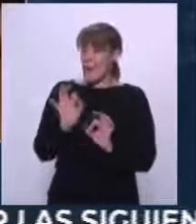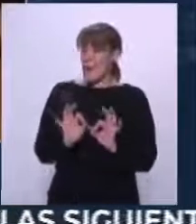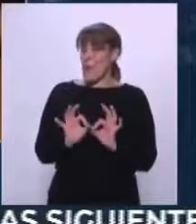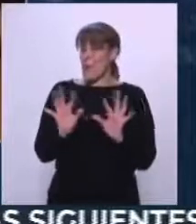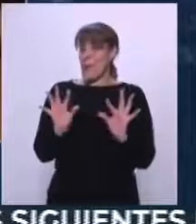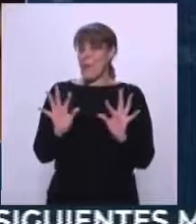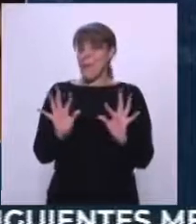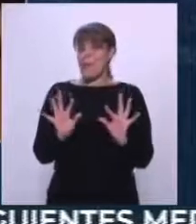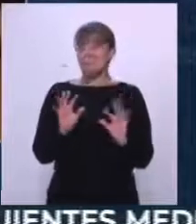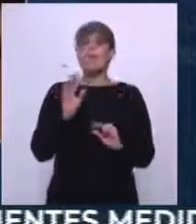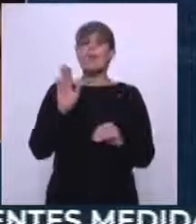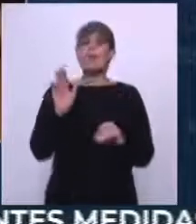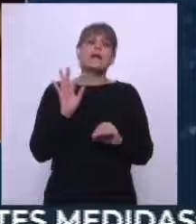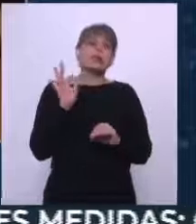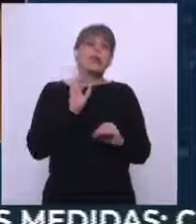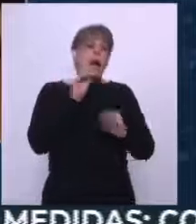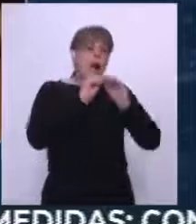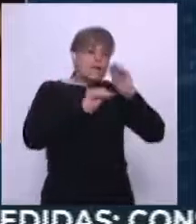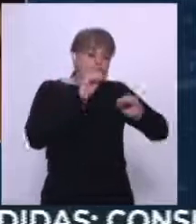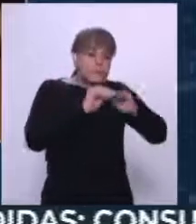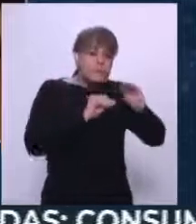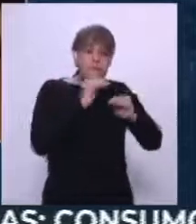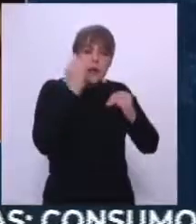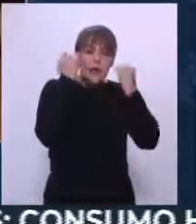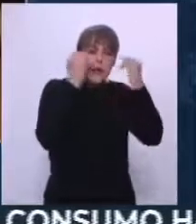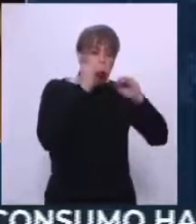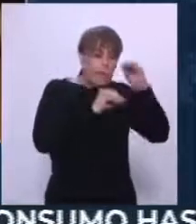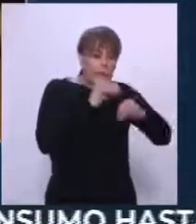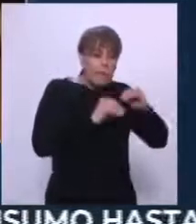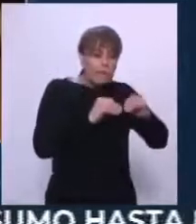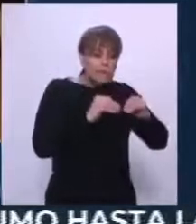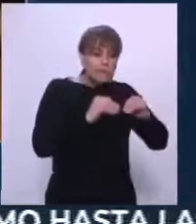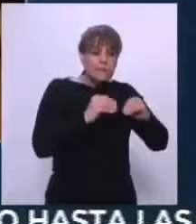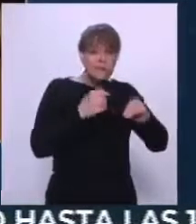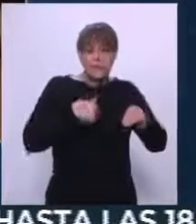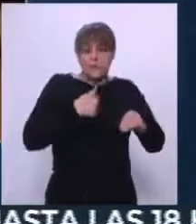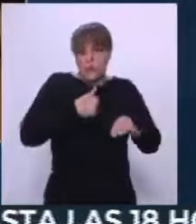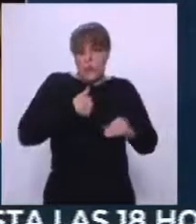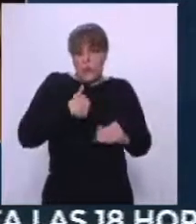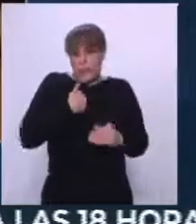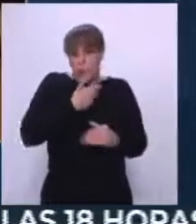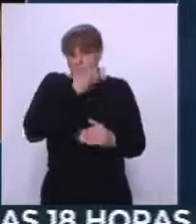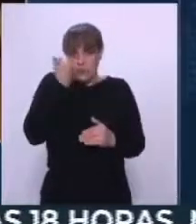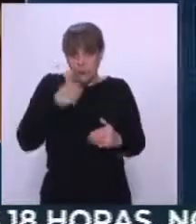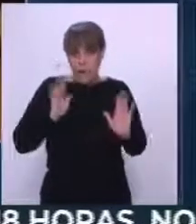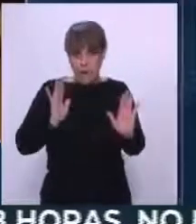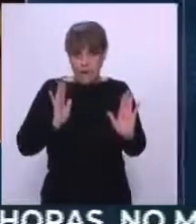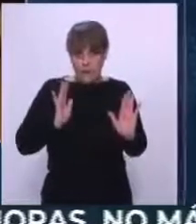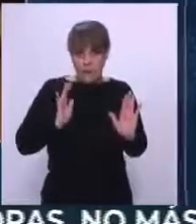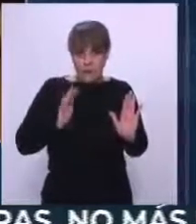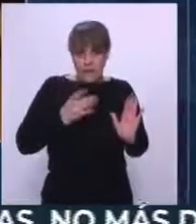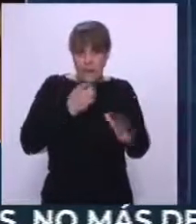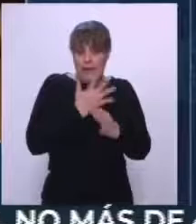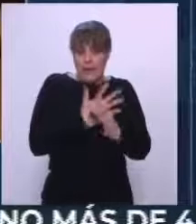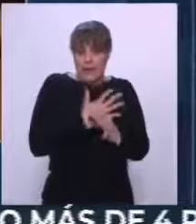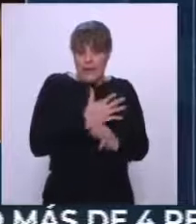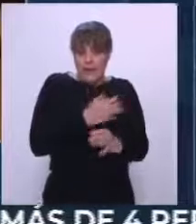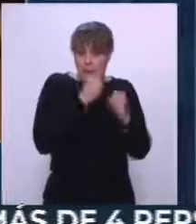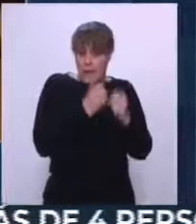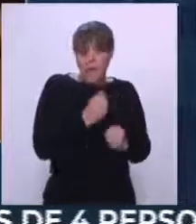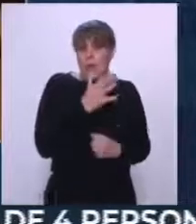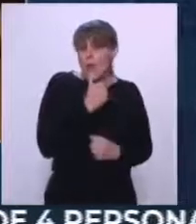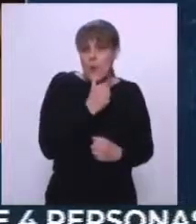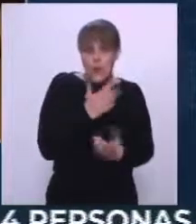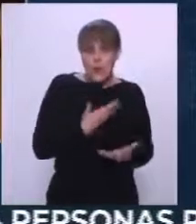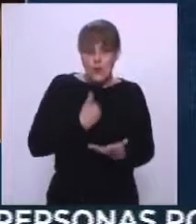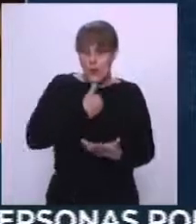de fabricar evidencias es algo que no nos consta, ¿no? Y eso sí, no lo puedo saber, pero